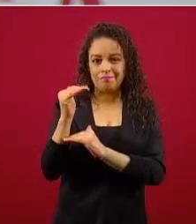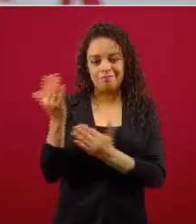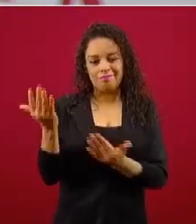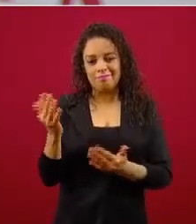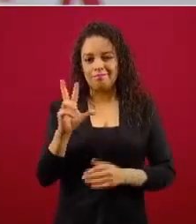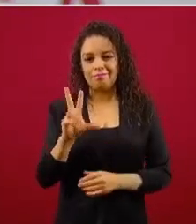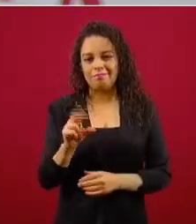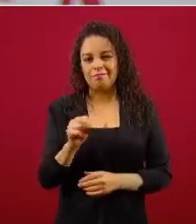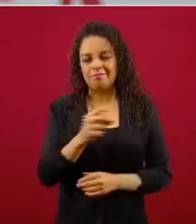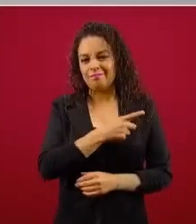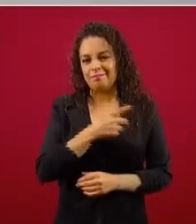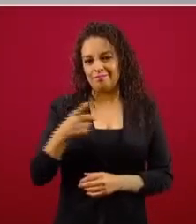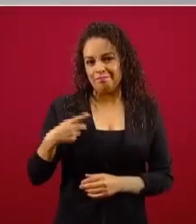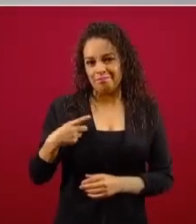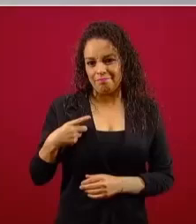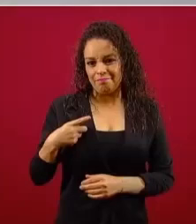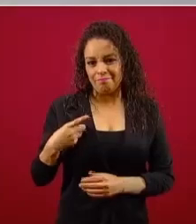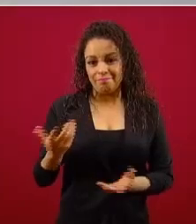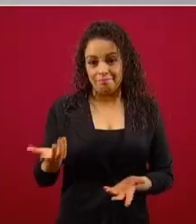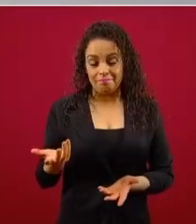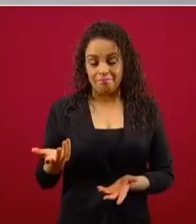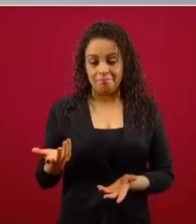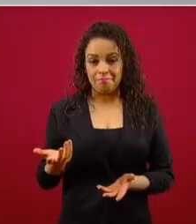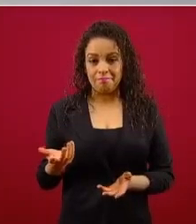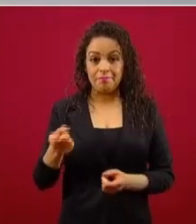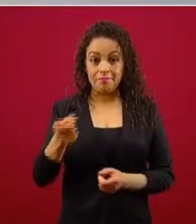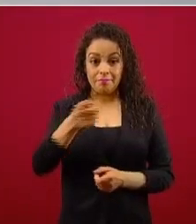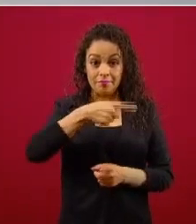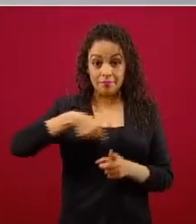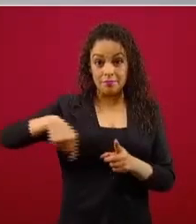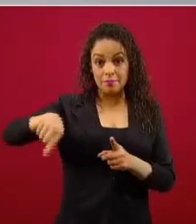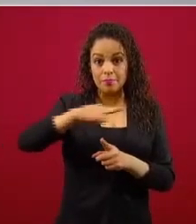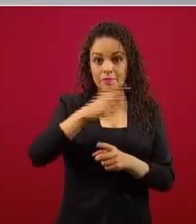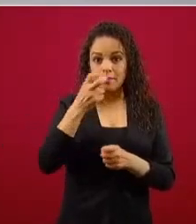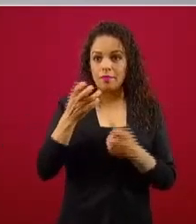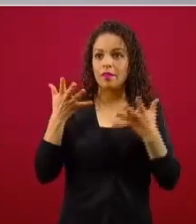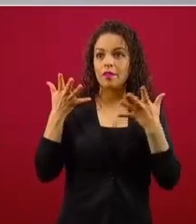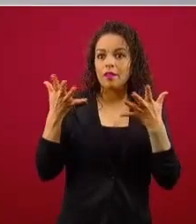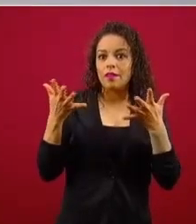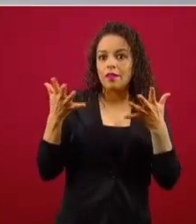porque eso es lo que ellos quisieran, ¿no?,